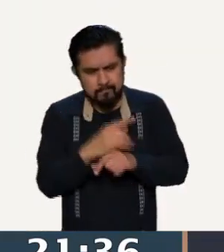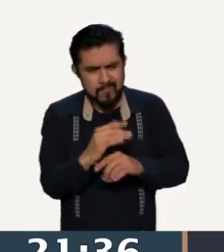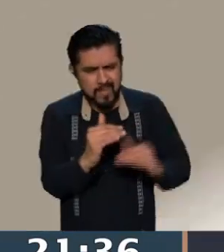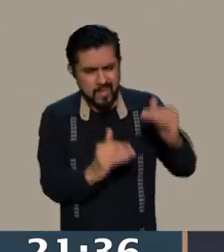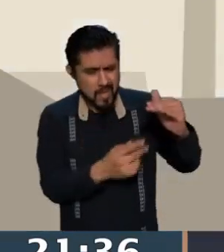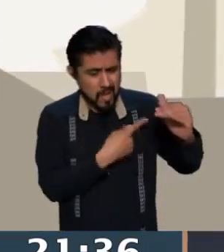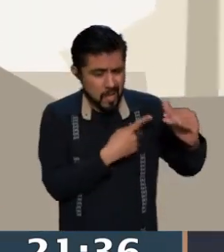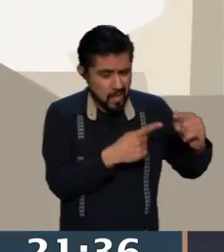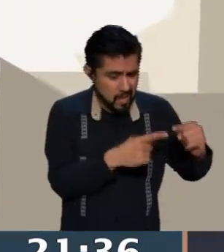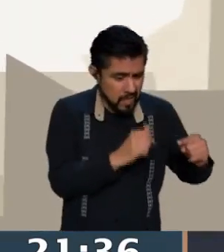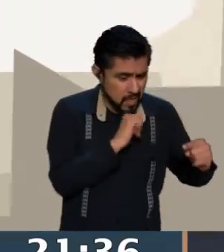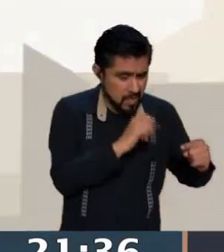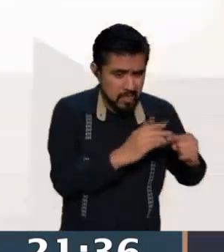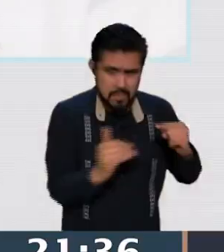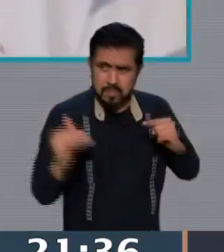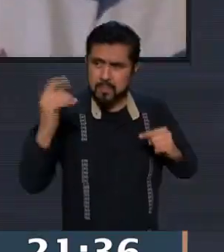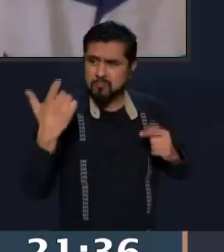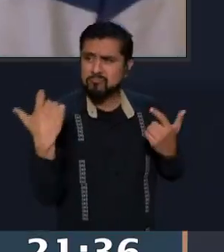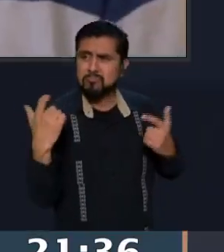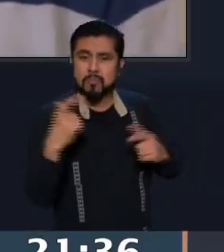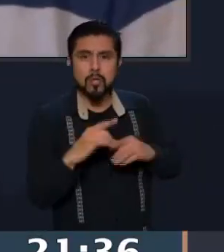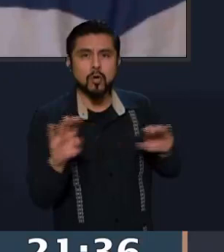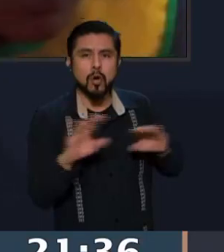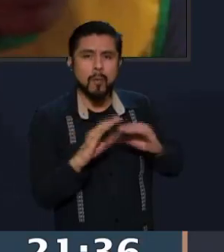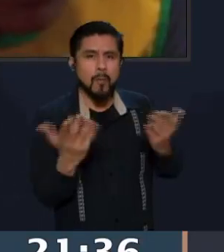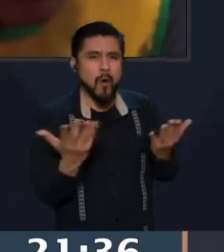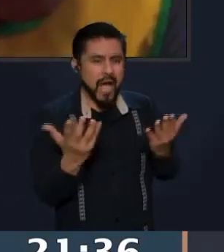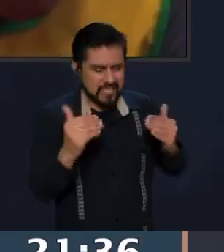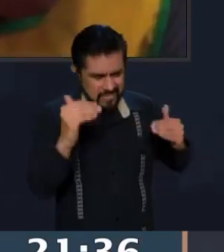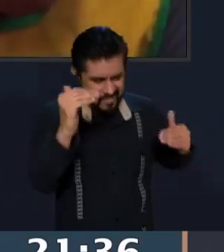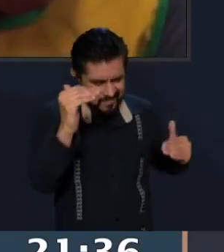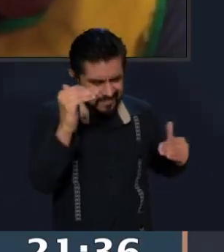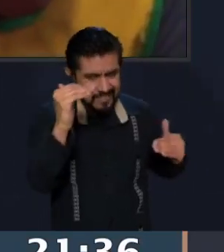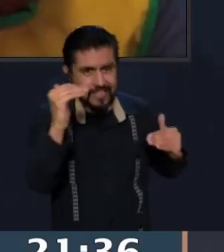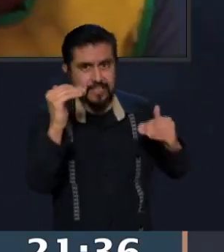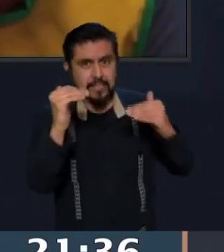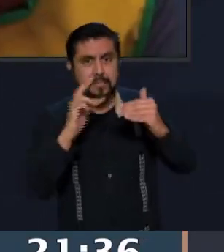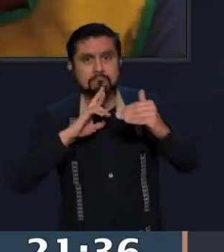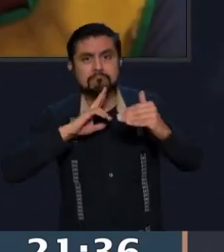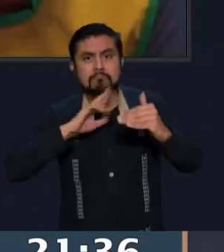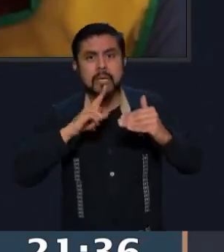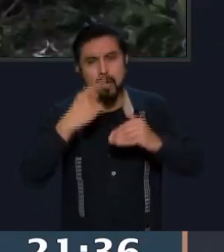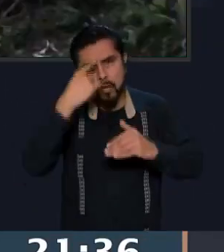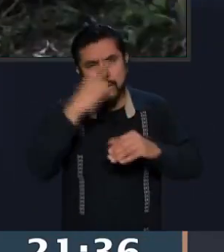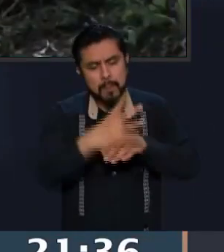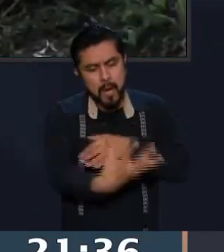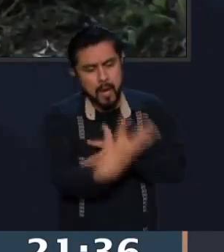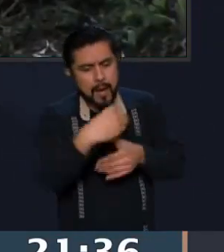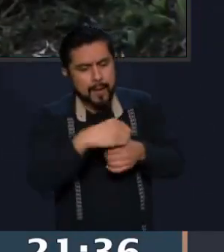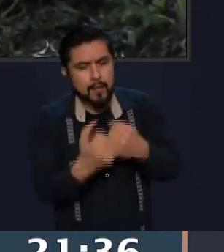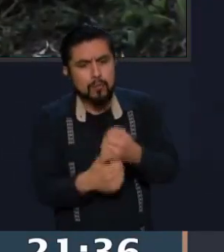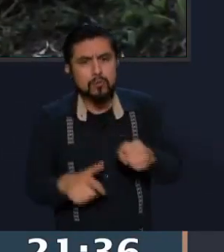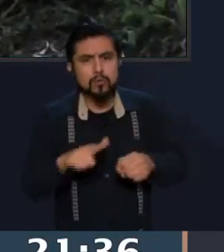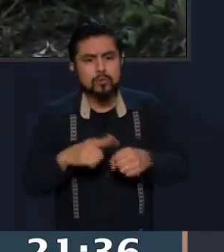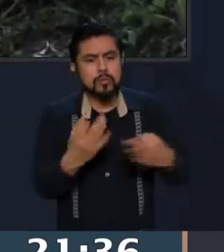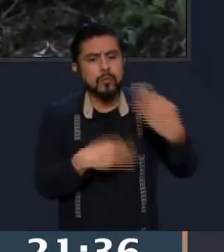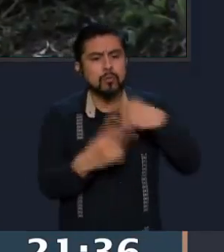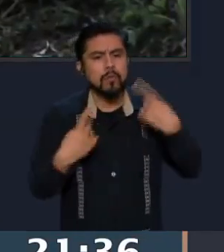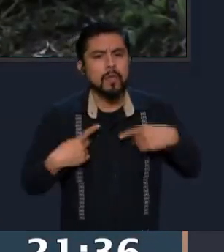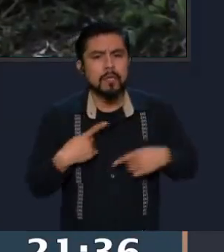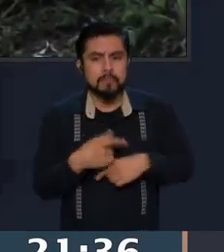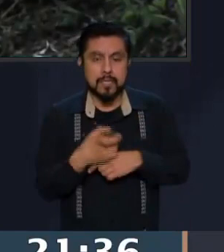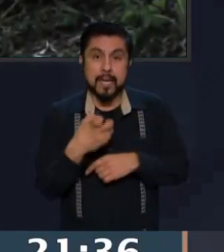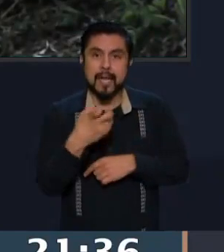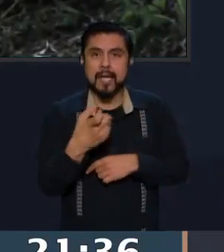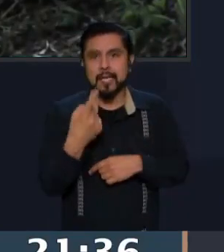se aprovecha el tema de esta movilidad para la inclusión social, o lo que vemos, y ahí es donde la